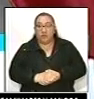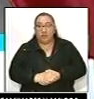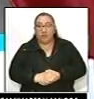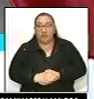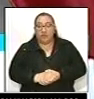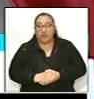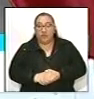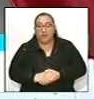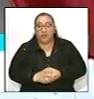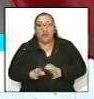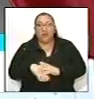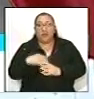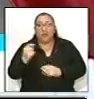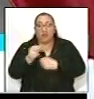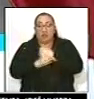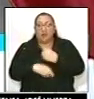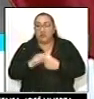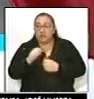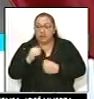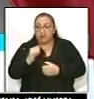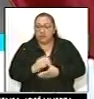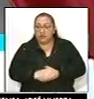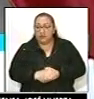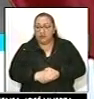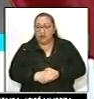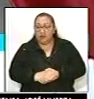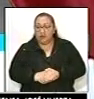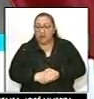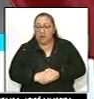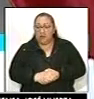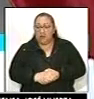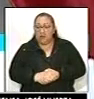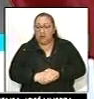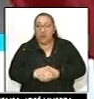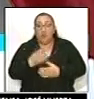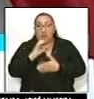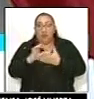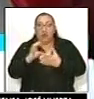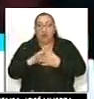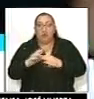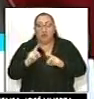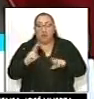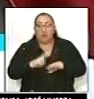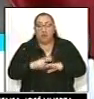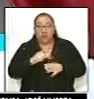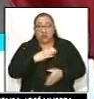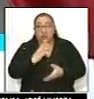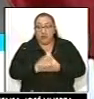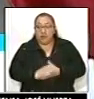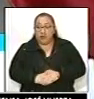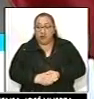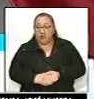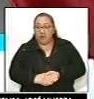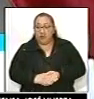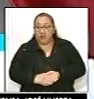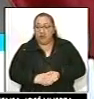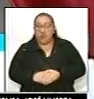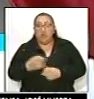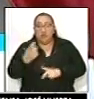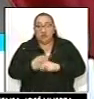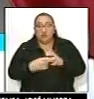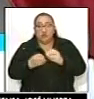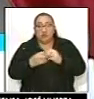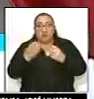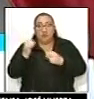incluso fuera del país, sí contempla una característica de si tú eres víctima, digamos, suma el criterio